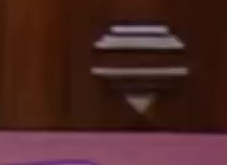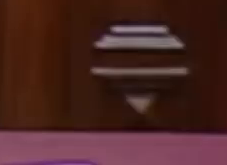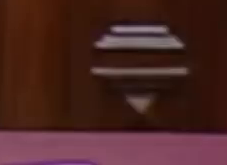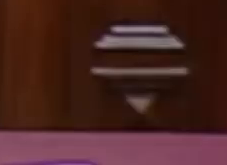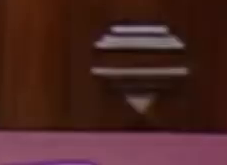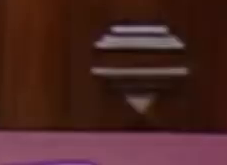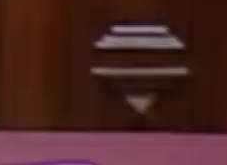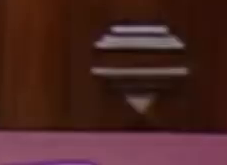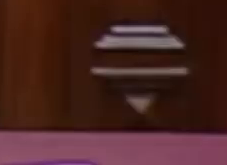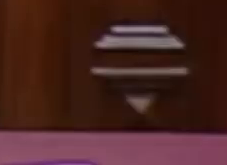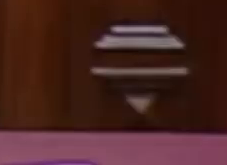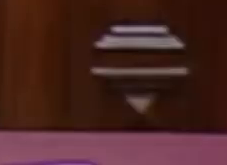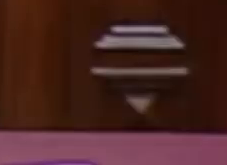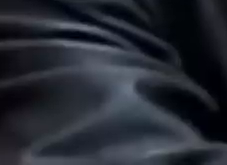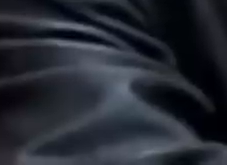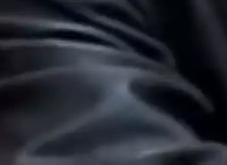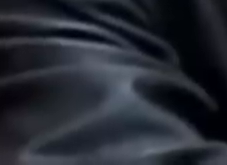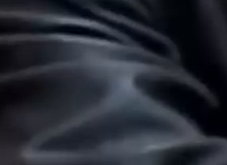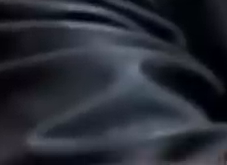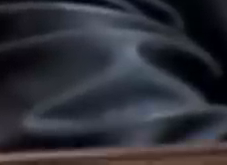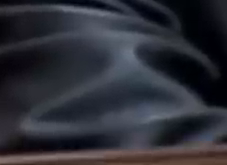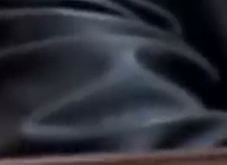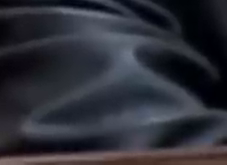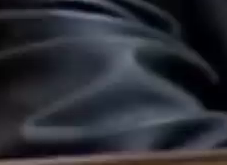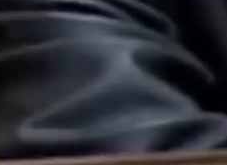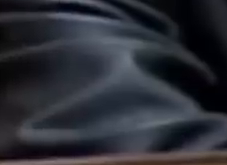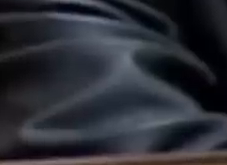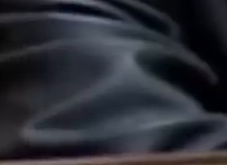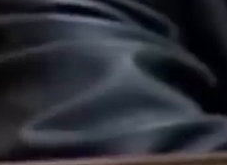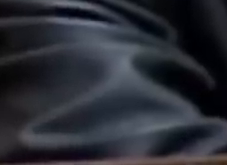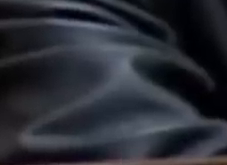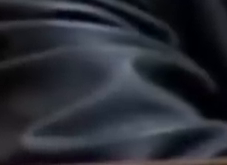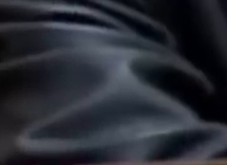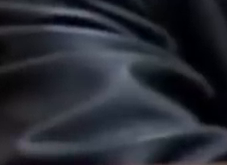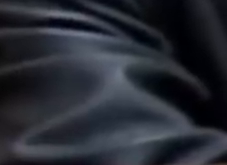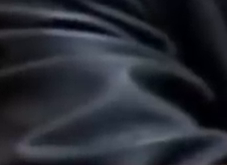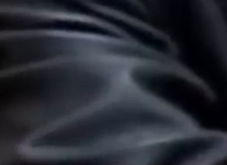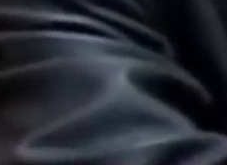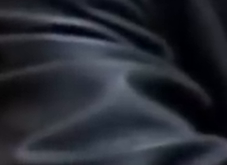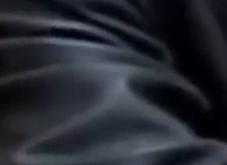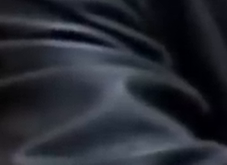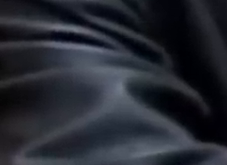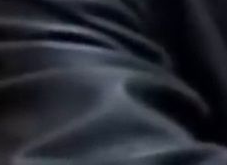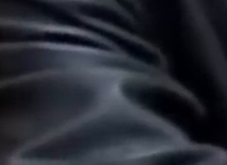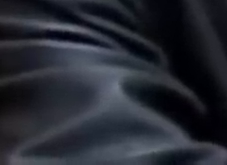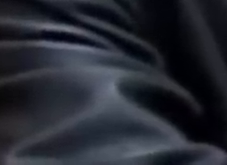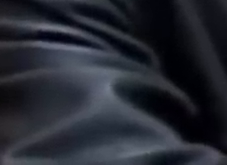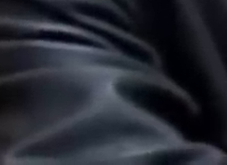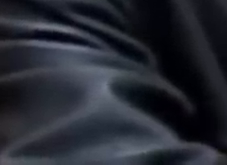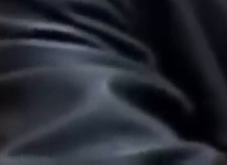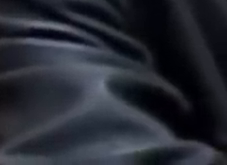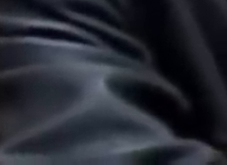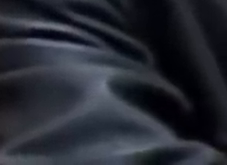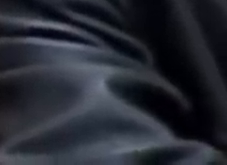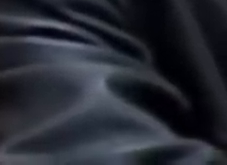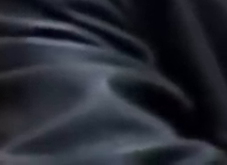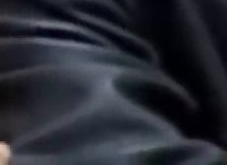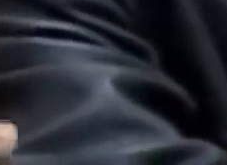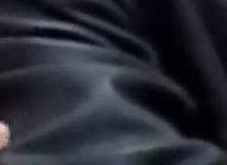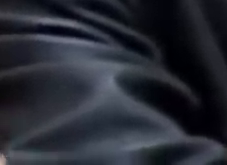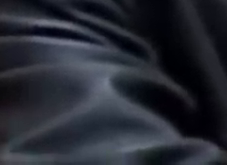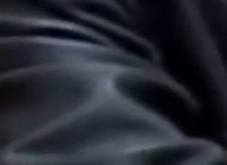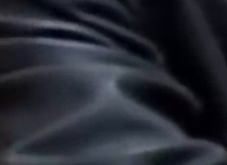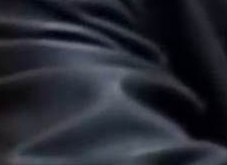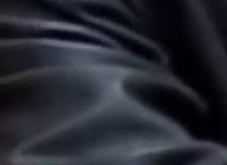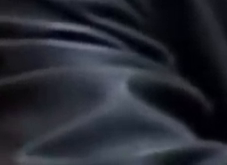colegas congresistas. Señor presidente, de verdad veo con mucha preocupación porque el día de ayer